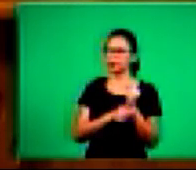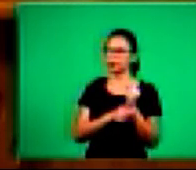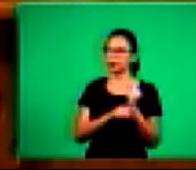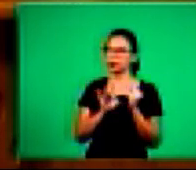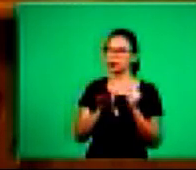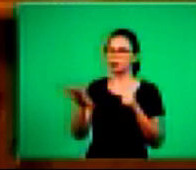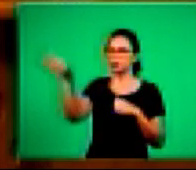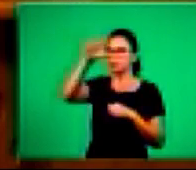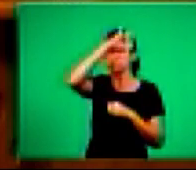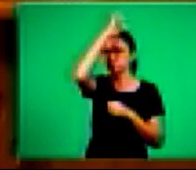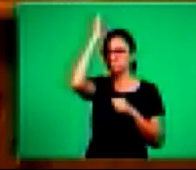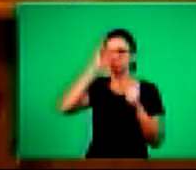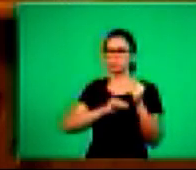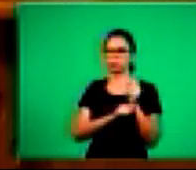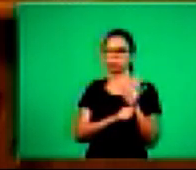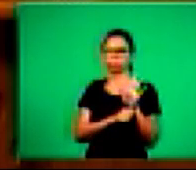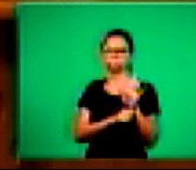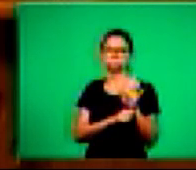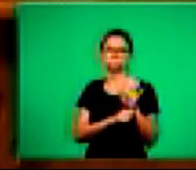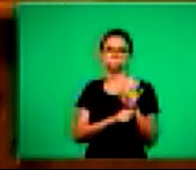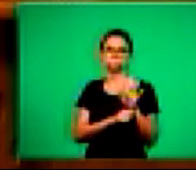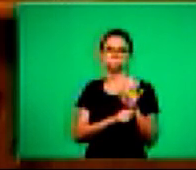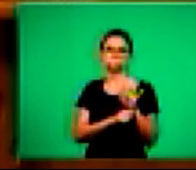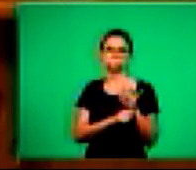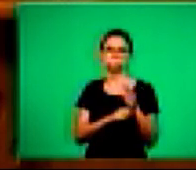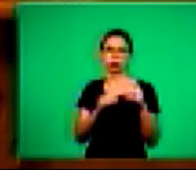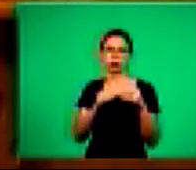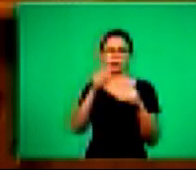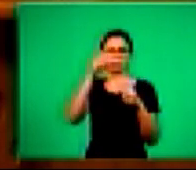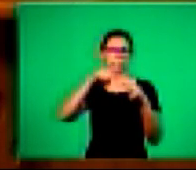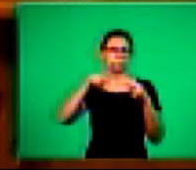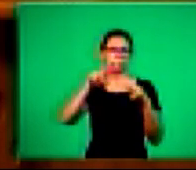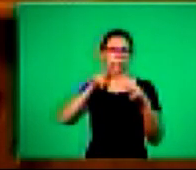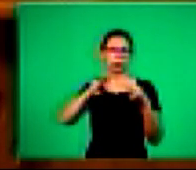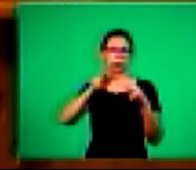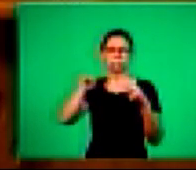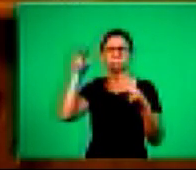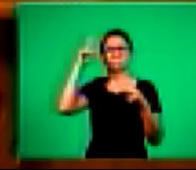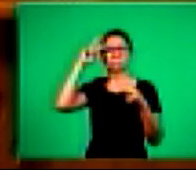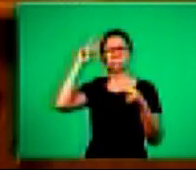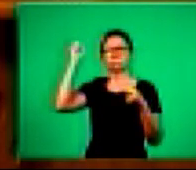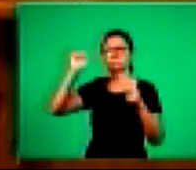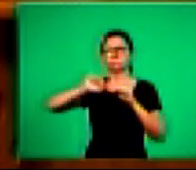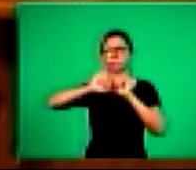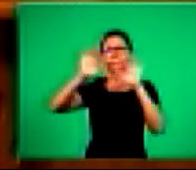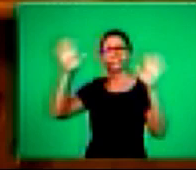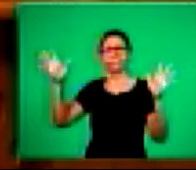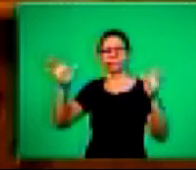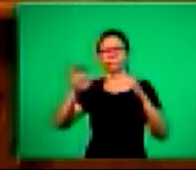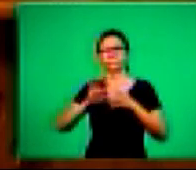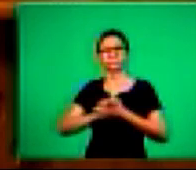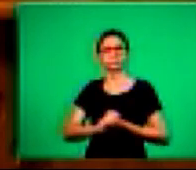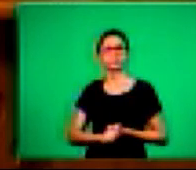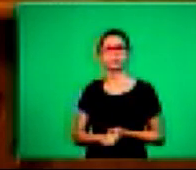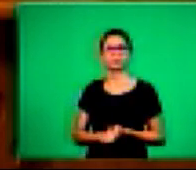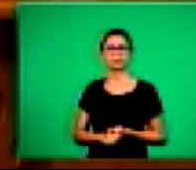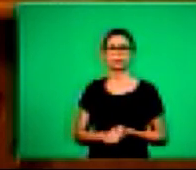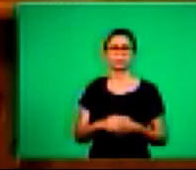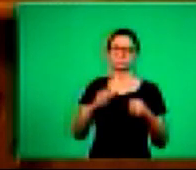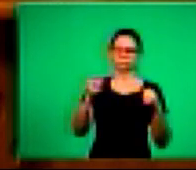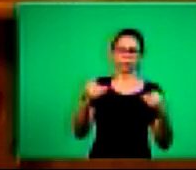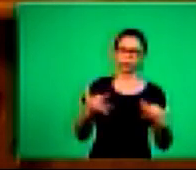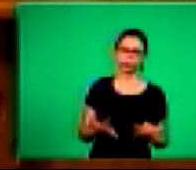por el espíritu santo entonces lo histórico quedó claro la historia de un hombre que es rico que llamó